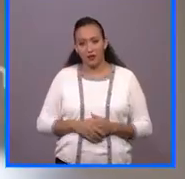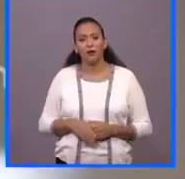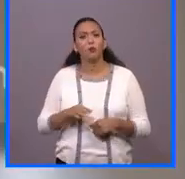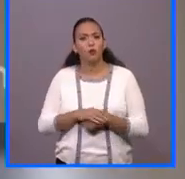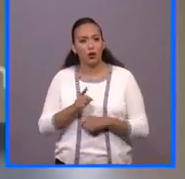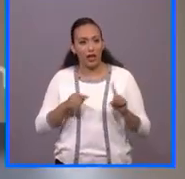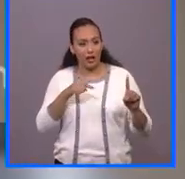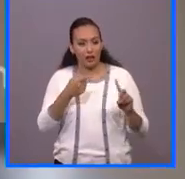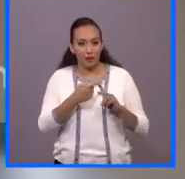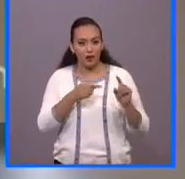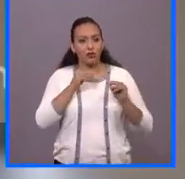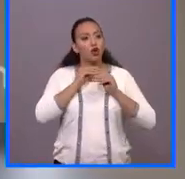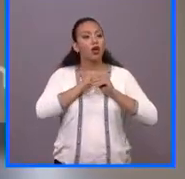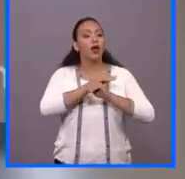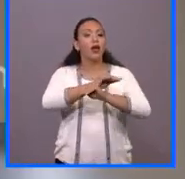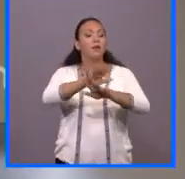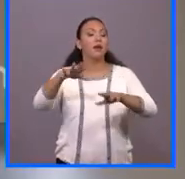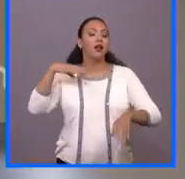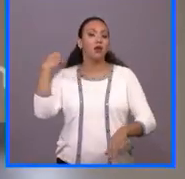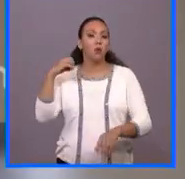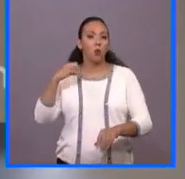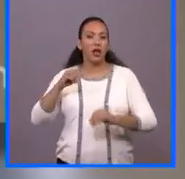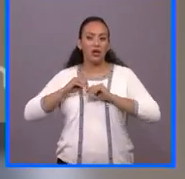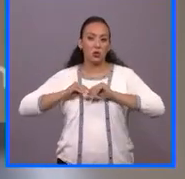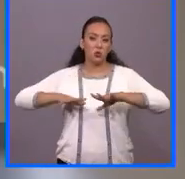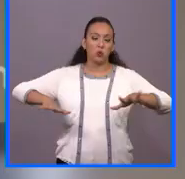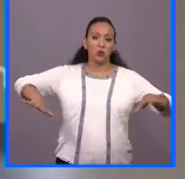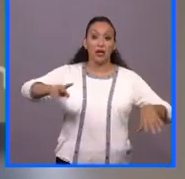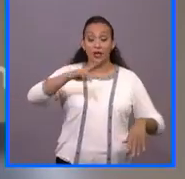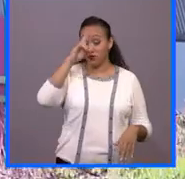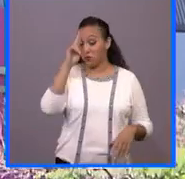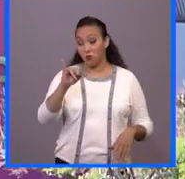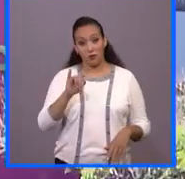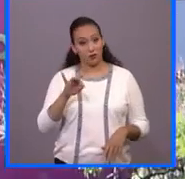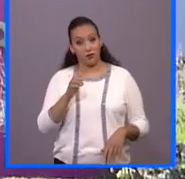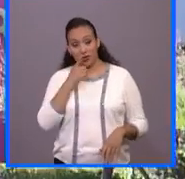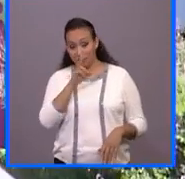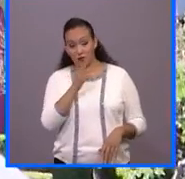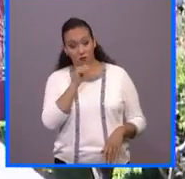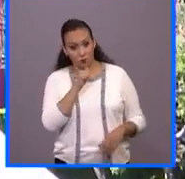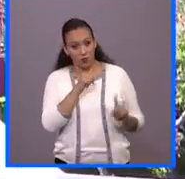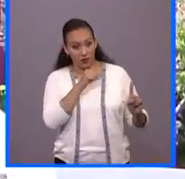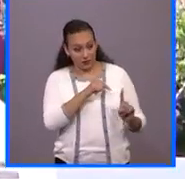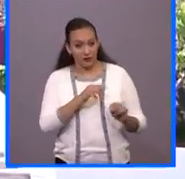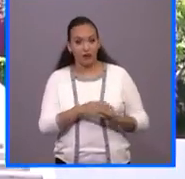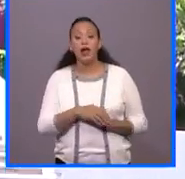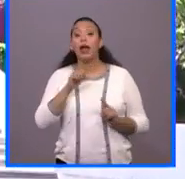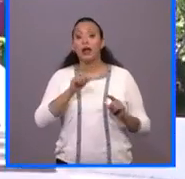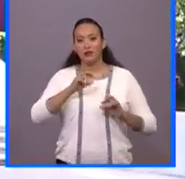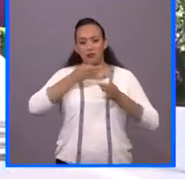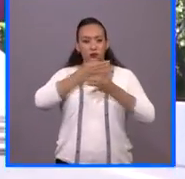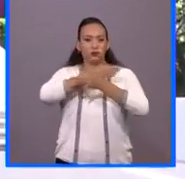por haber iniciado campaña mediante un acto masivo en Oaxaca, lo que estaba prohibido por el INE. Además, se indica vulneró las reglas de propaganda